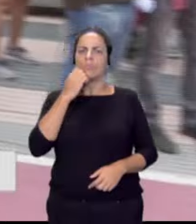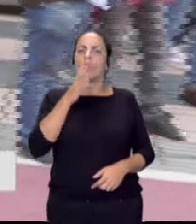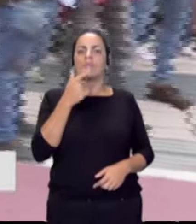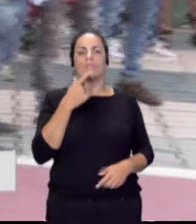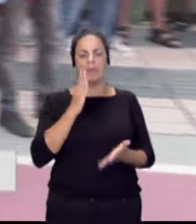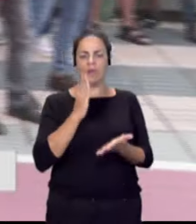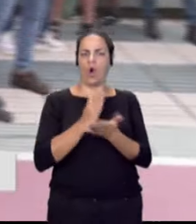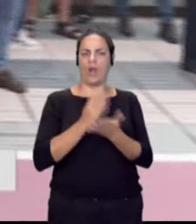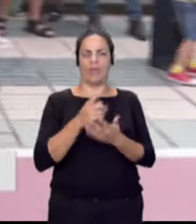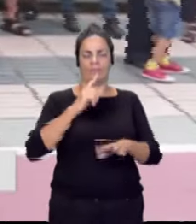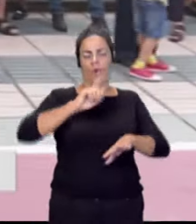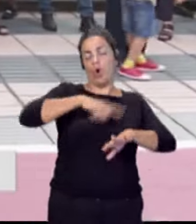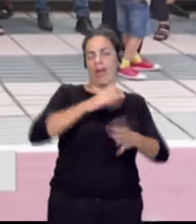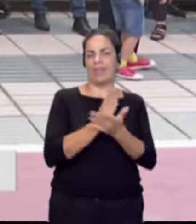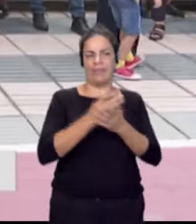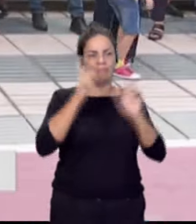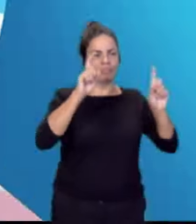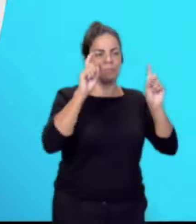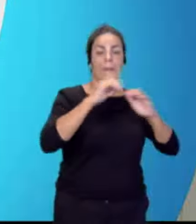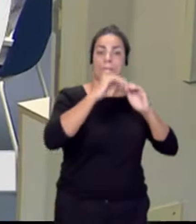pero la misma carga de trabajo.